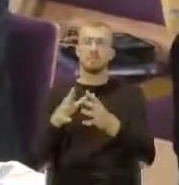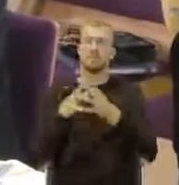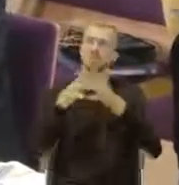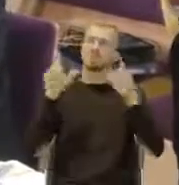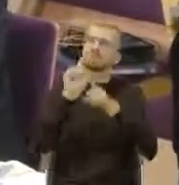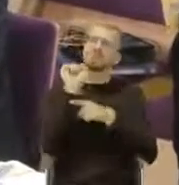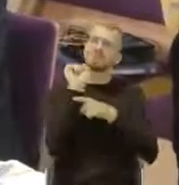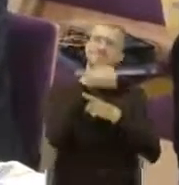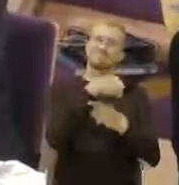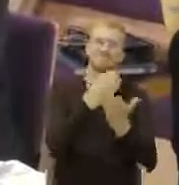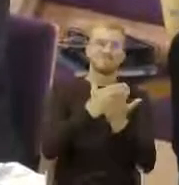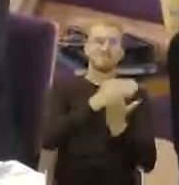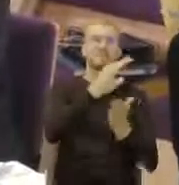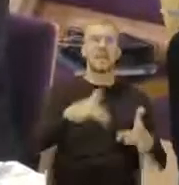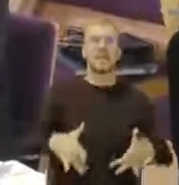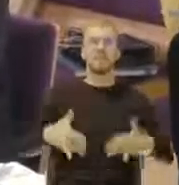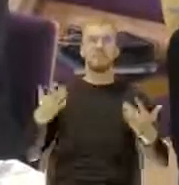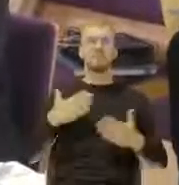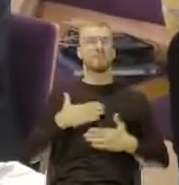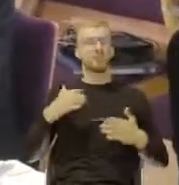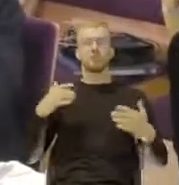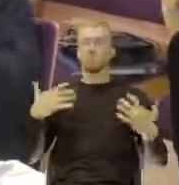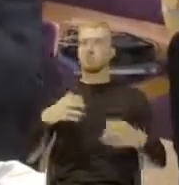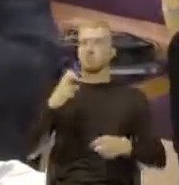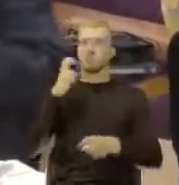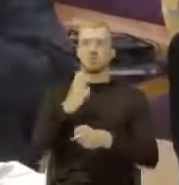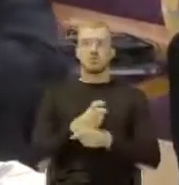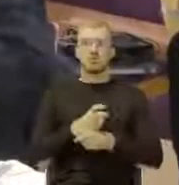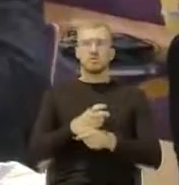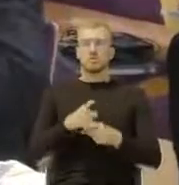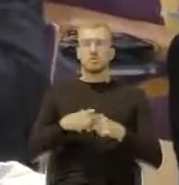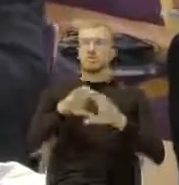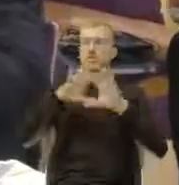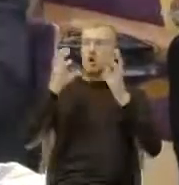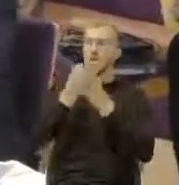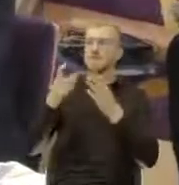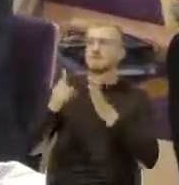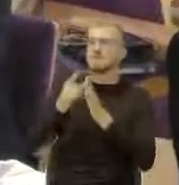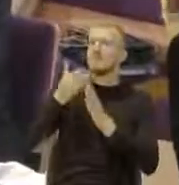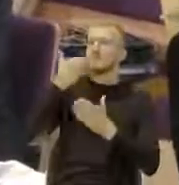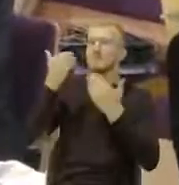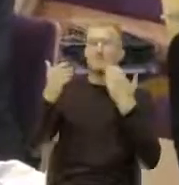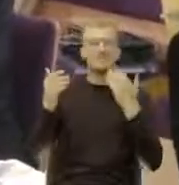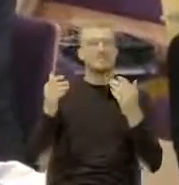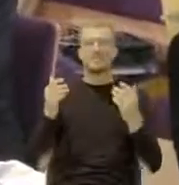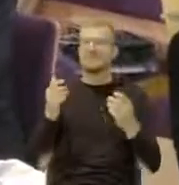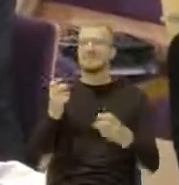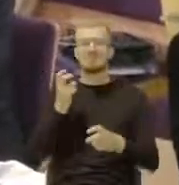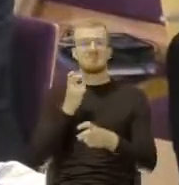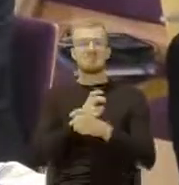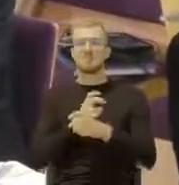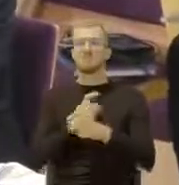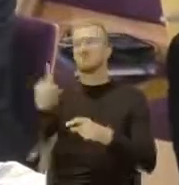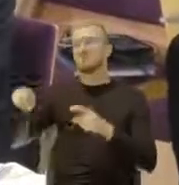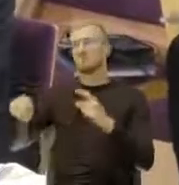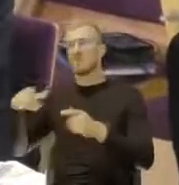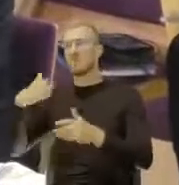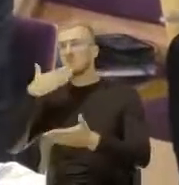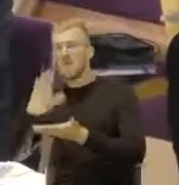grandes, medianas o pequeñas. Y hay otro tema adicional que introducir, y es la